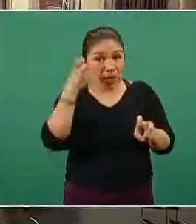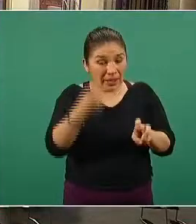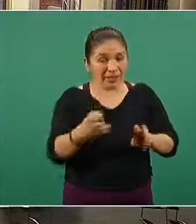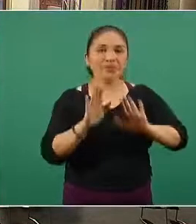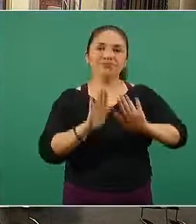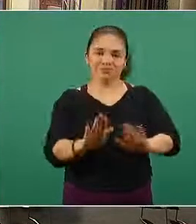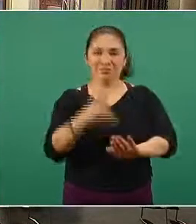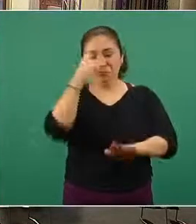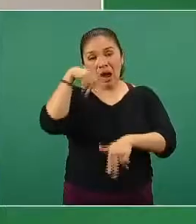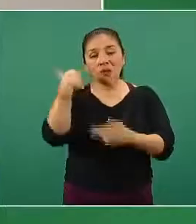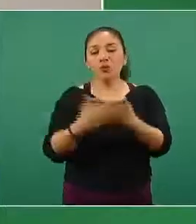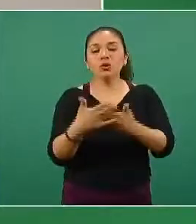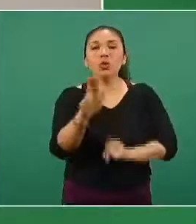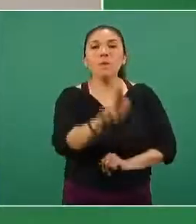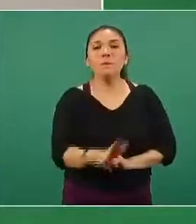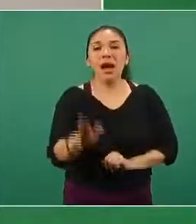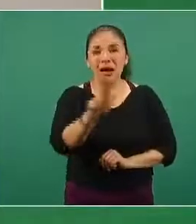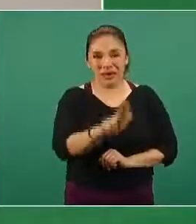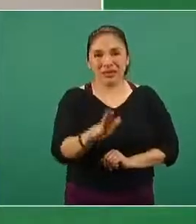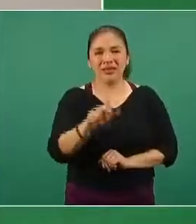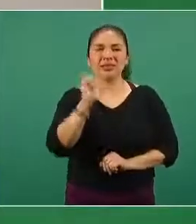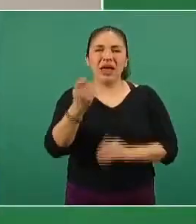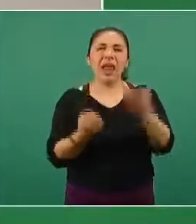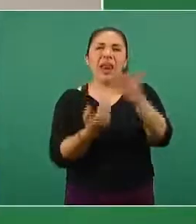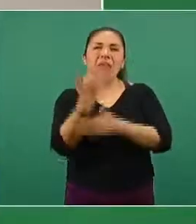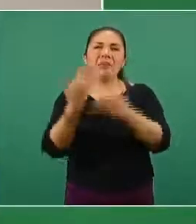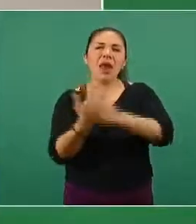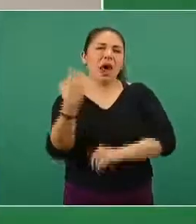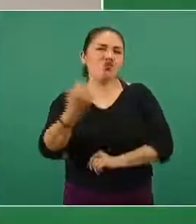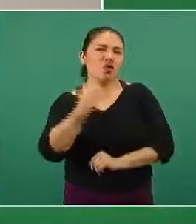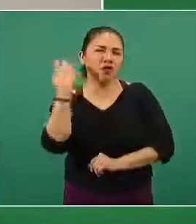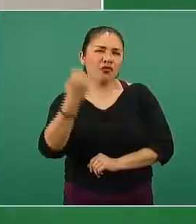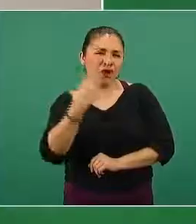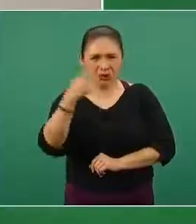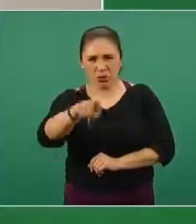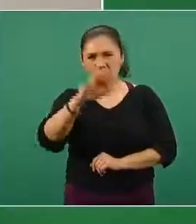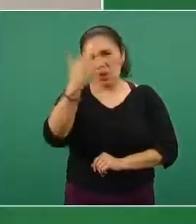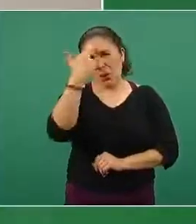para el día martes del Pulso de la Salud. Recordamos que estamos